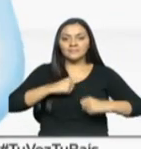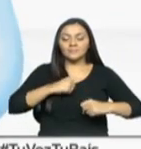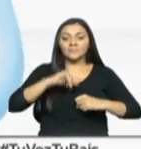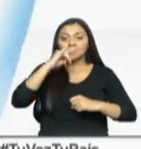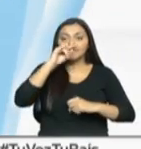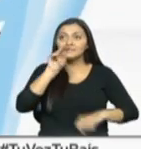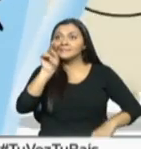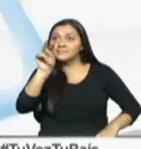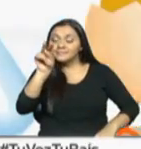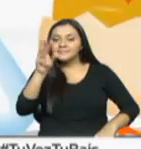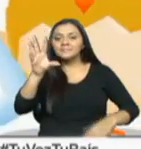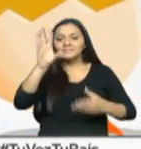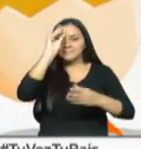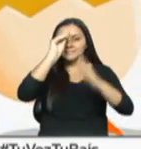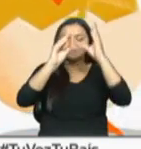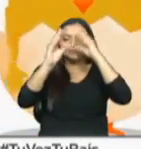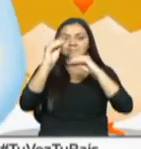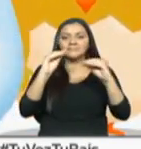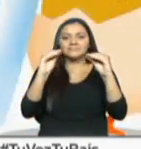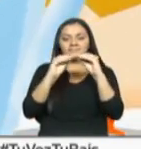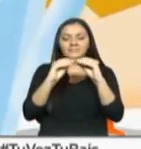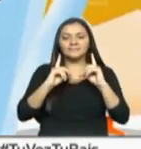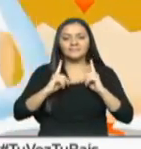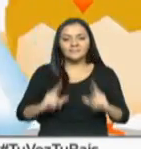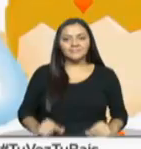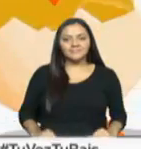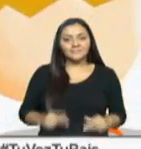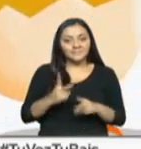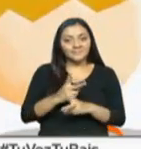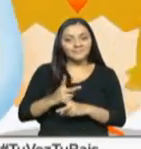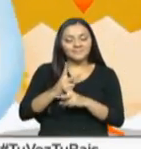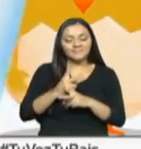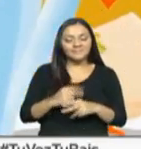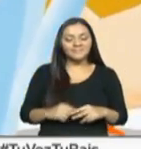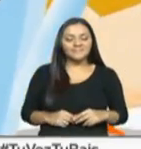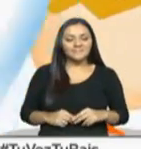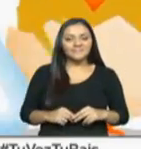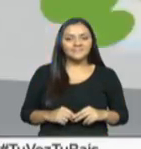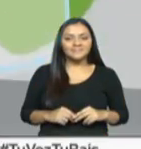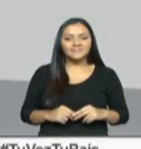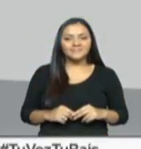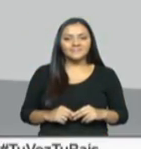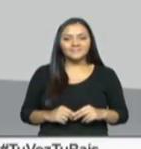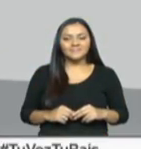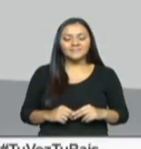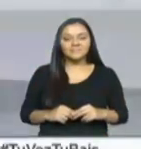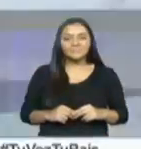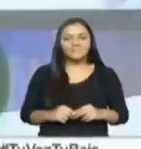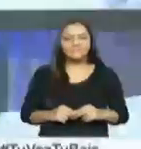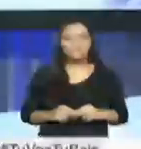niños sigan compartiendo más aventuras saludables. Carolina Díaz, Noticiero Ciudadano.